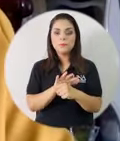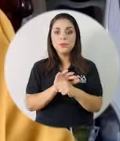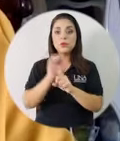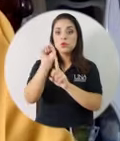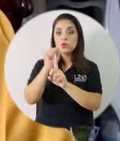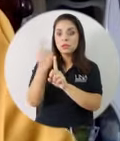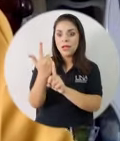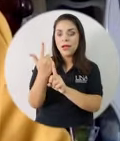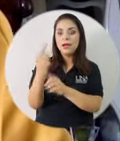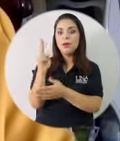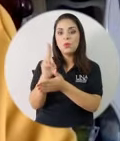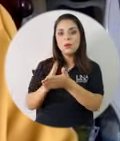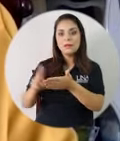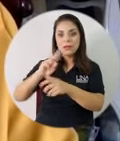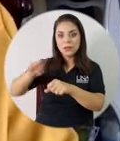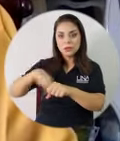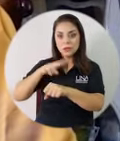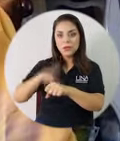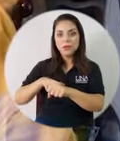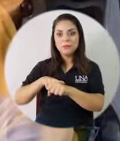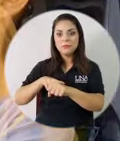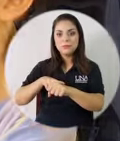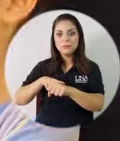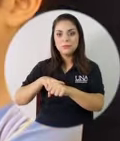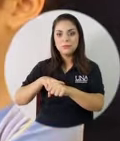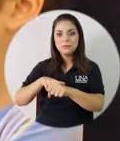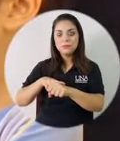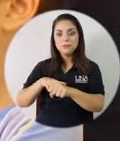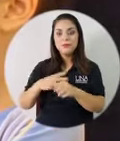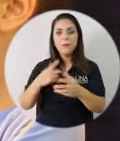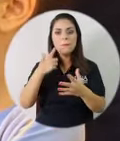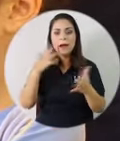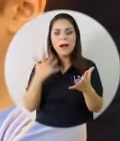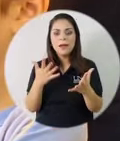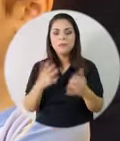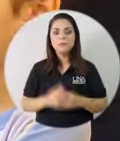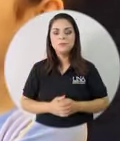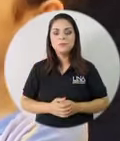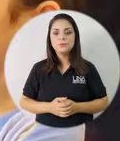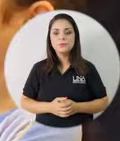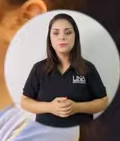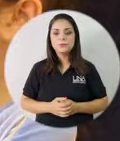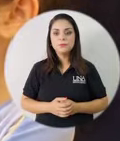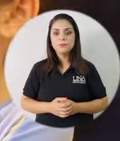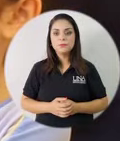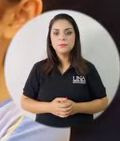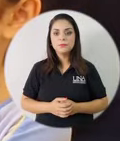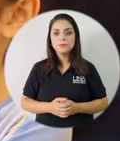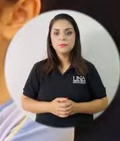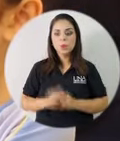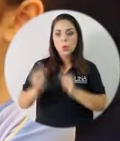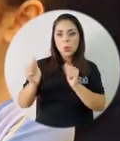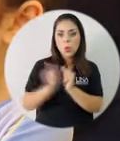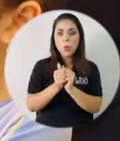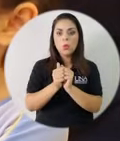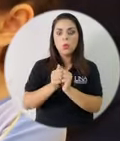compromiso social de la Universidad Nacional eh, con el conjunto